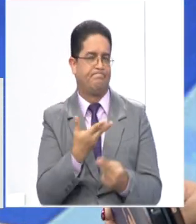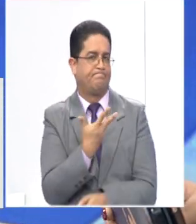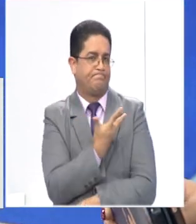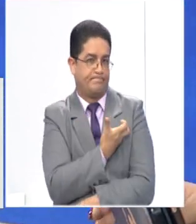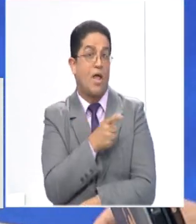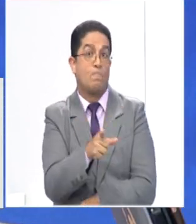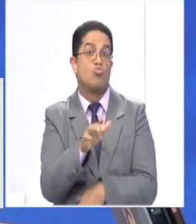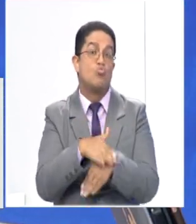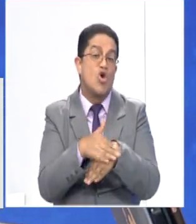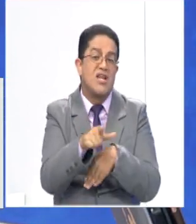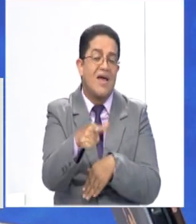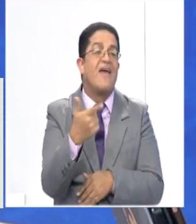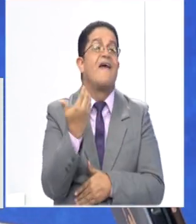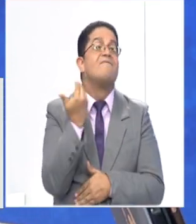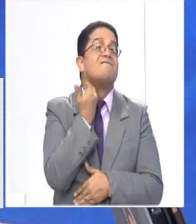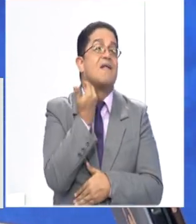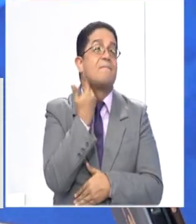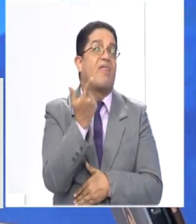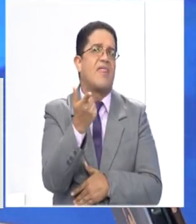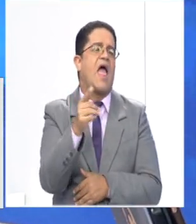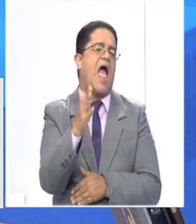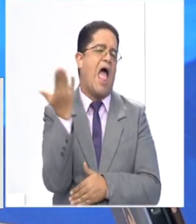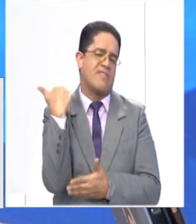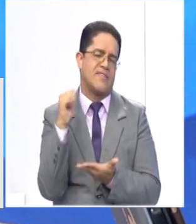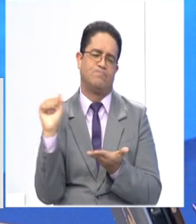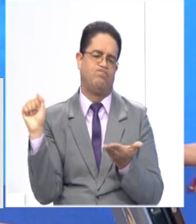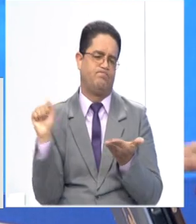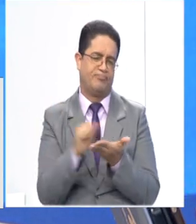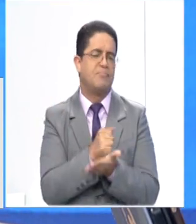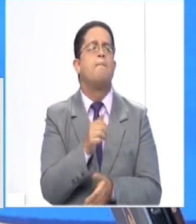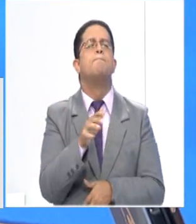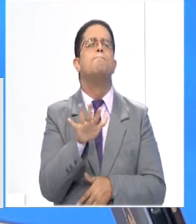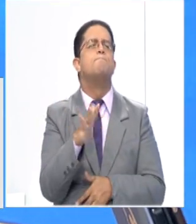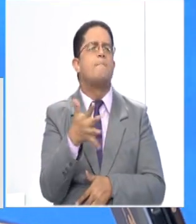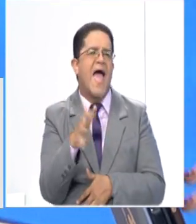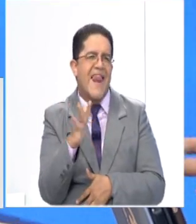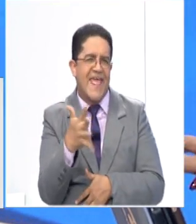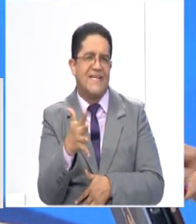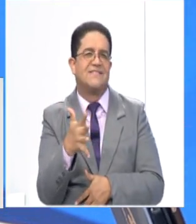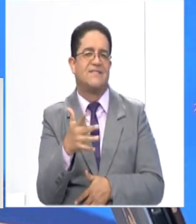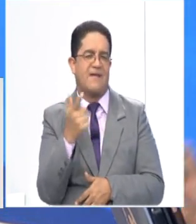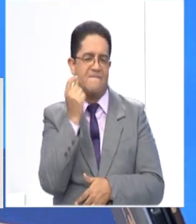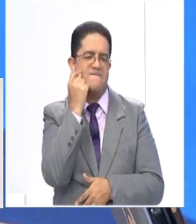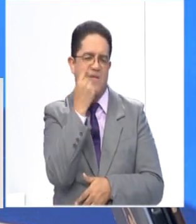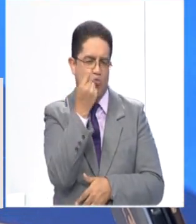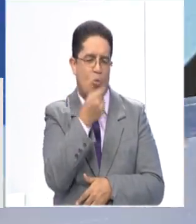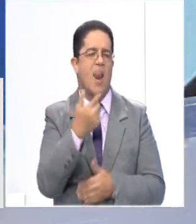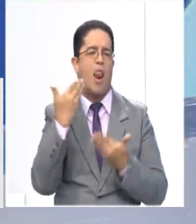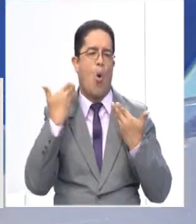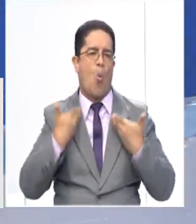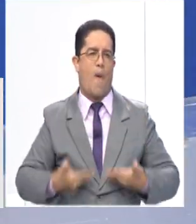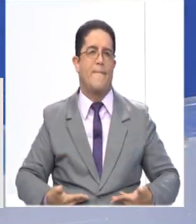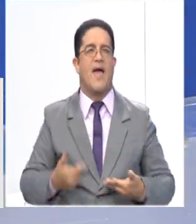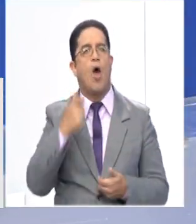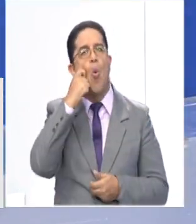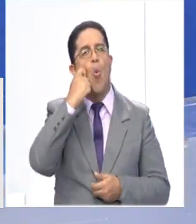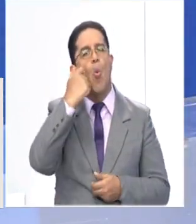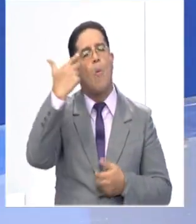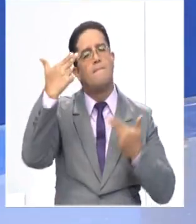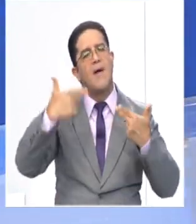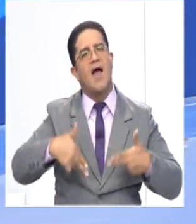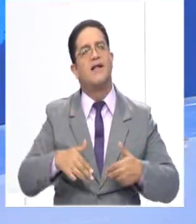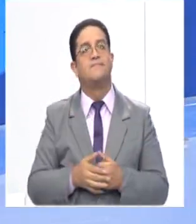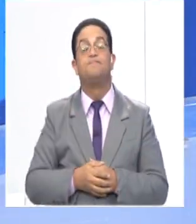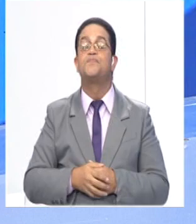una enfermedad que fue totalmente erradicada. Uh-huh. Es más bien parecida a la viruela humana. Por acá también nos hacen la